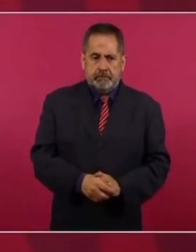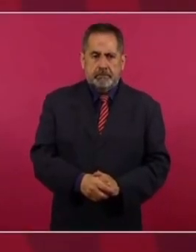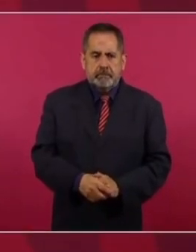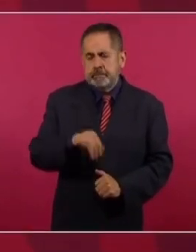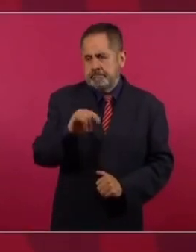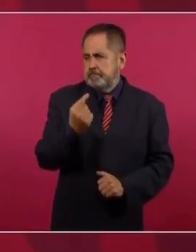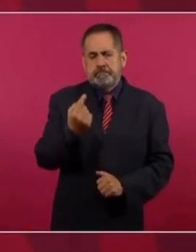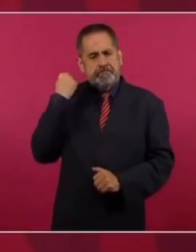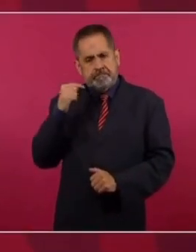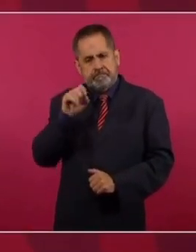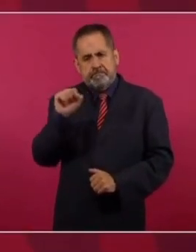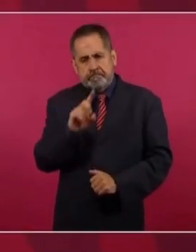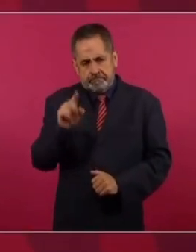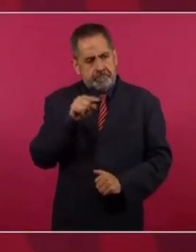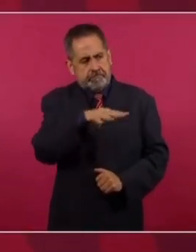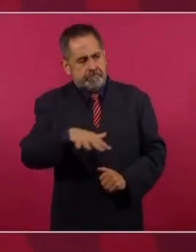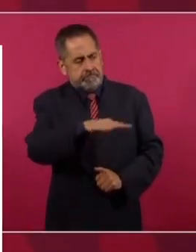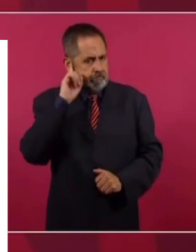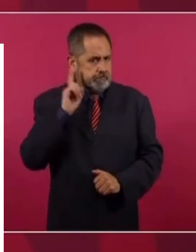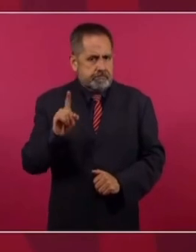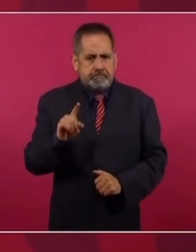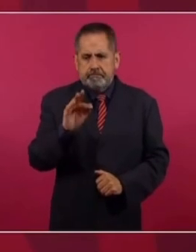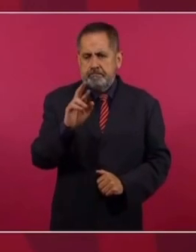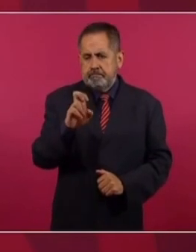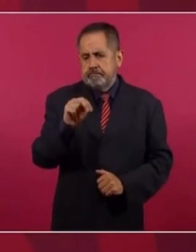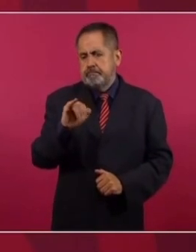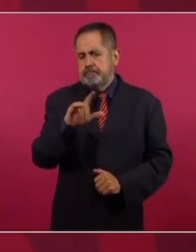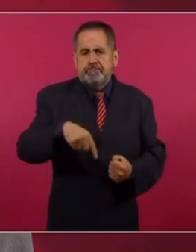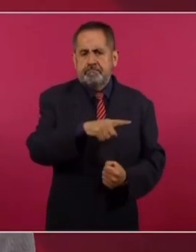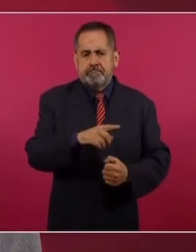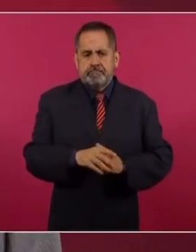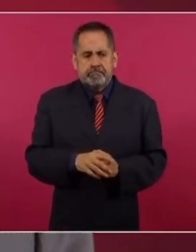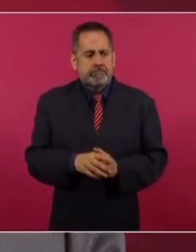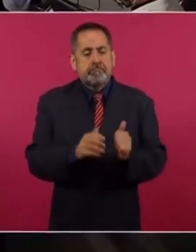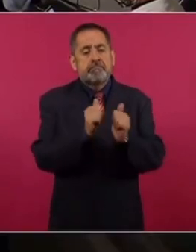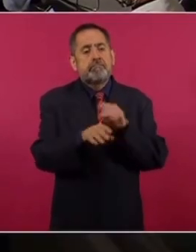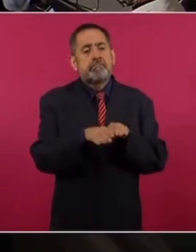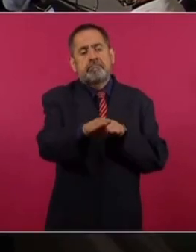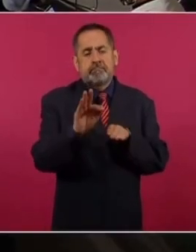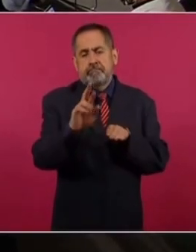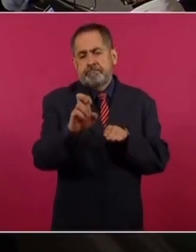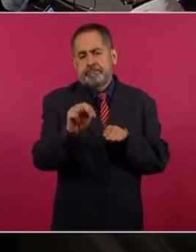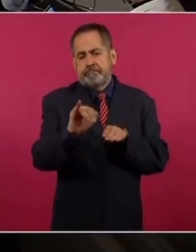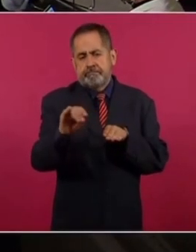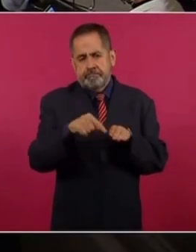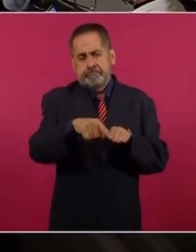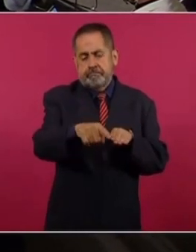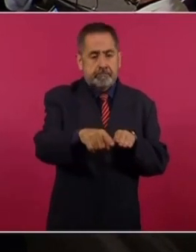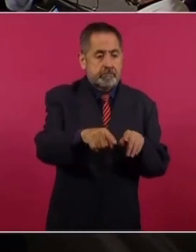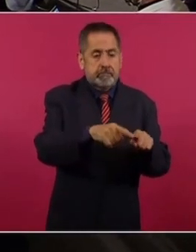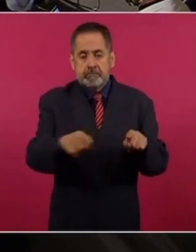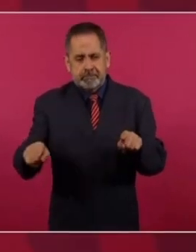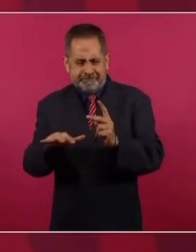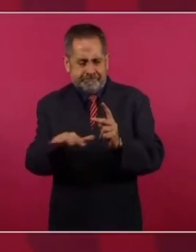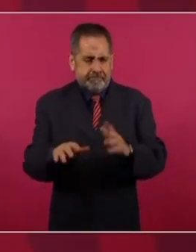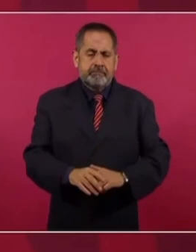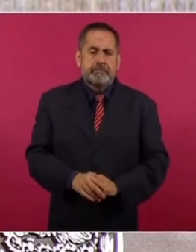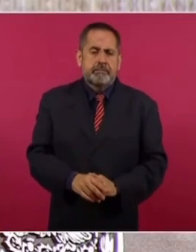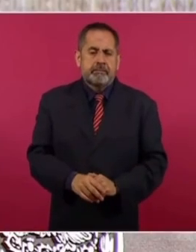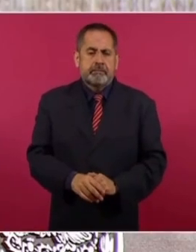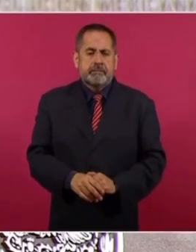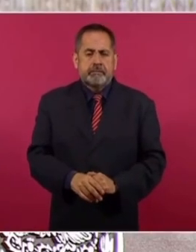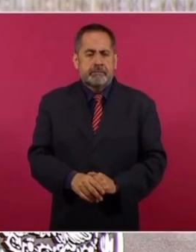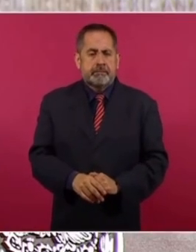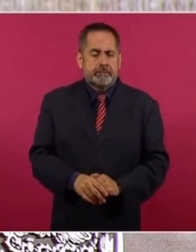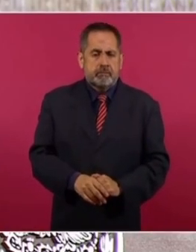el fin de semana hubieron enfrentamientos en Zacatecas, en la carretera de Fresnillo a Jerez. Ya